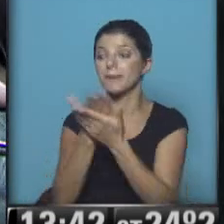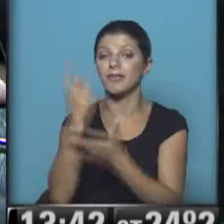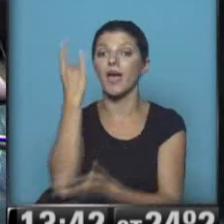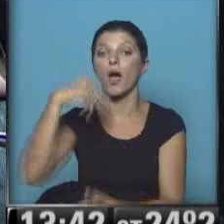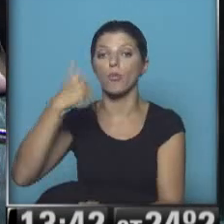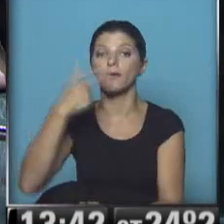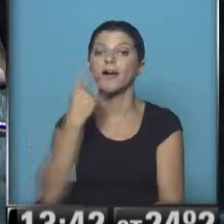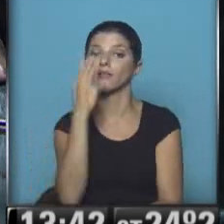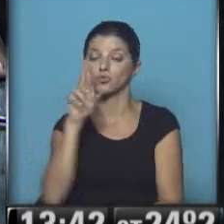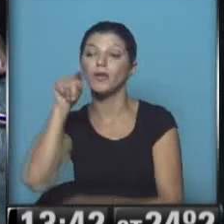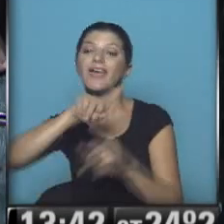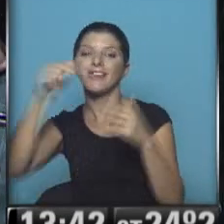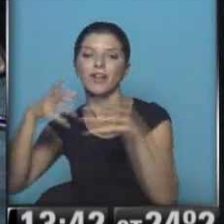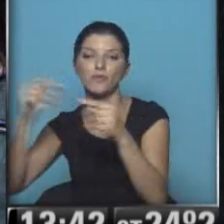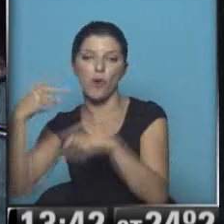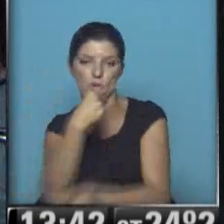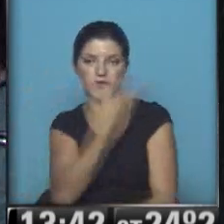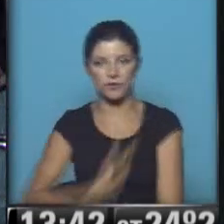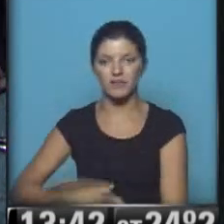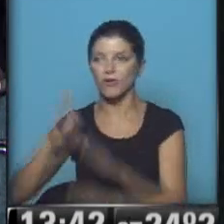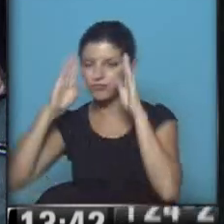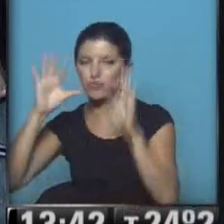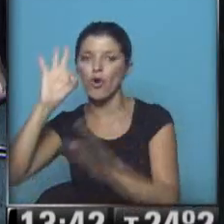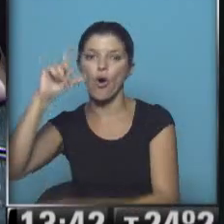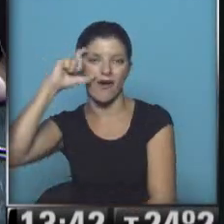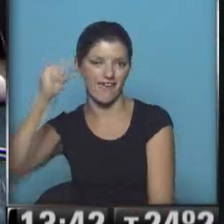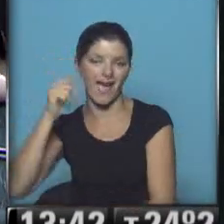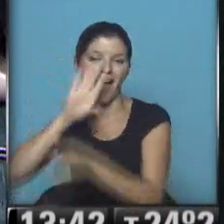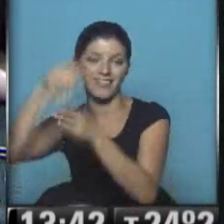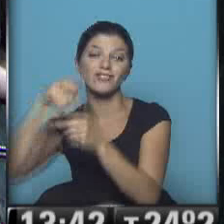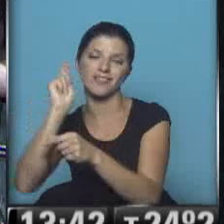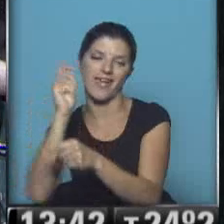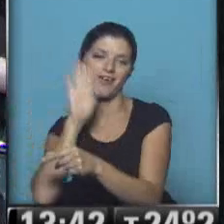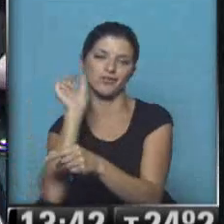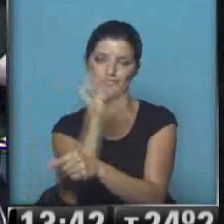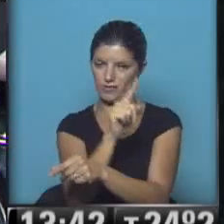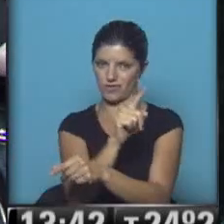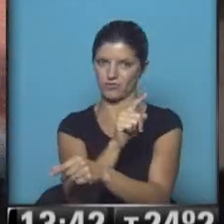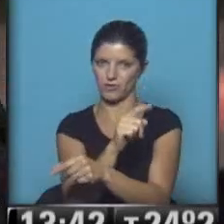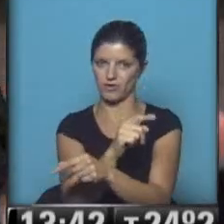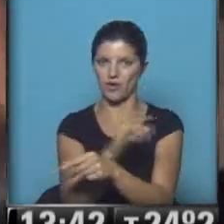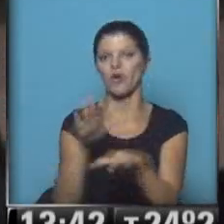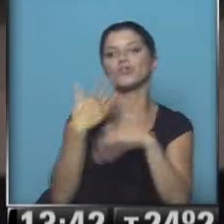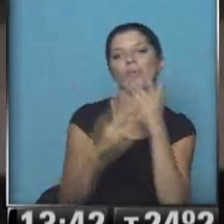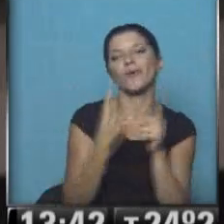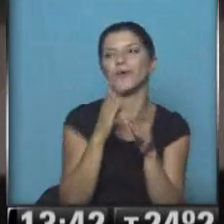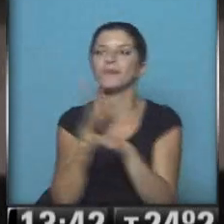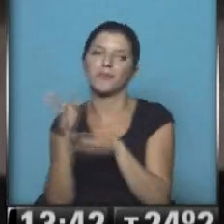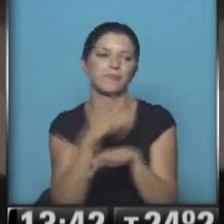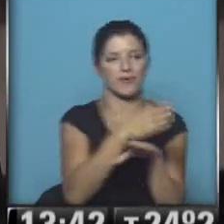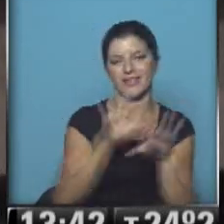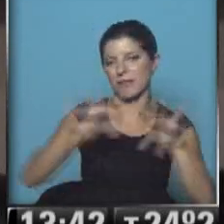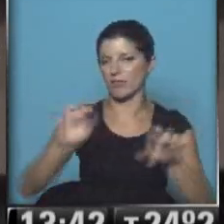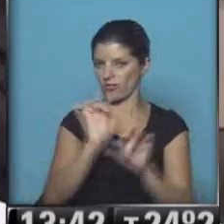la oposición quiere ir a la oea porque la oea está Estados Unidos O sea no no son juegos ingenuos que uno quiere ir a la oea y el otro quiere ir